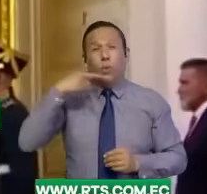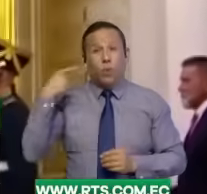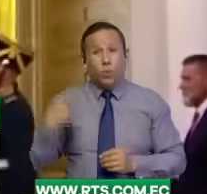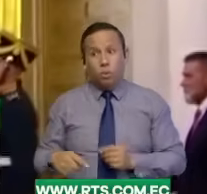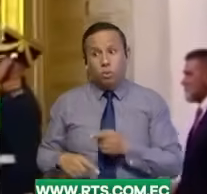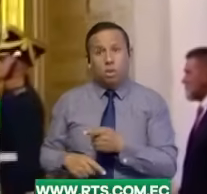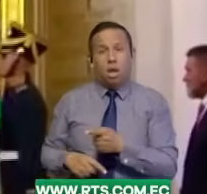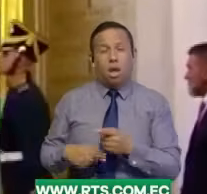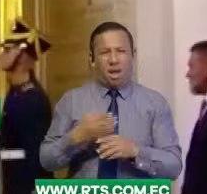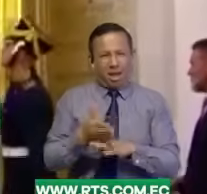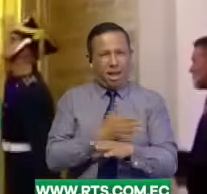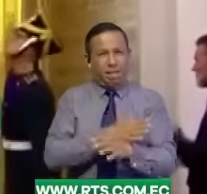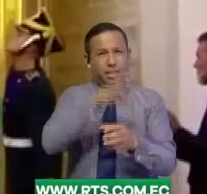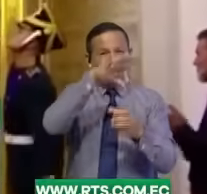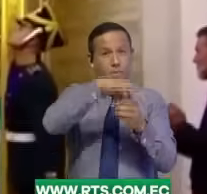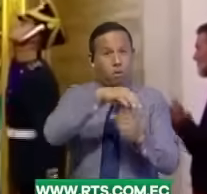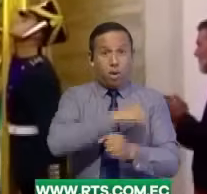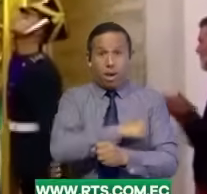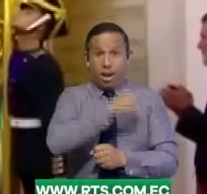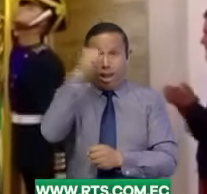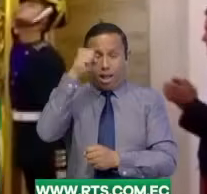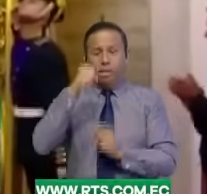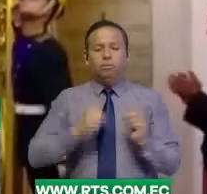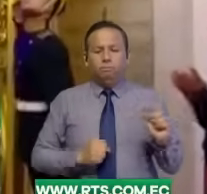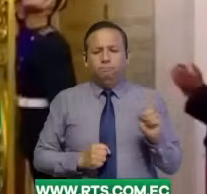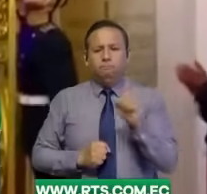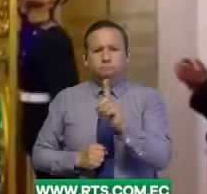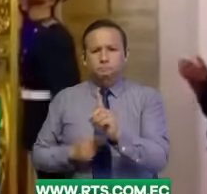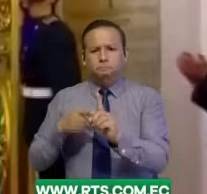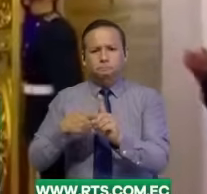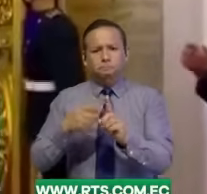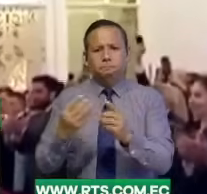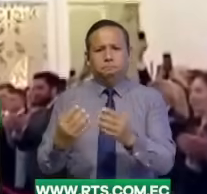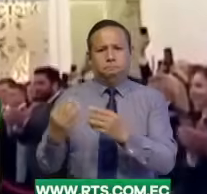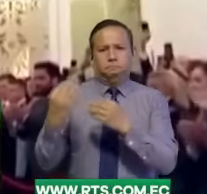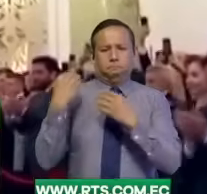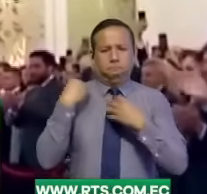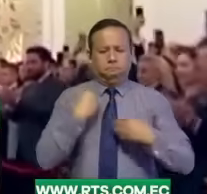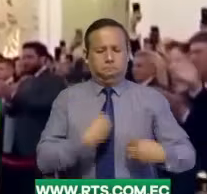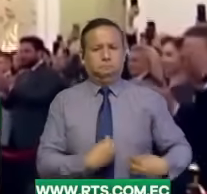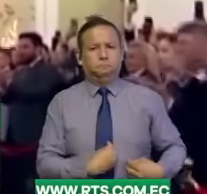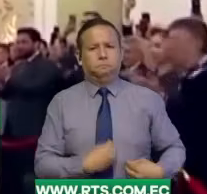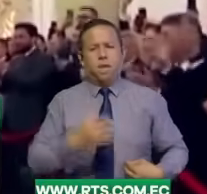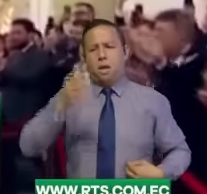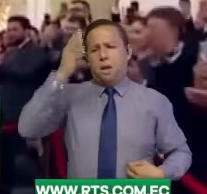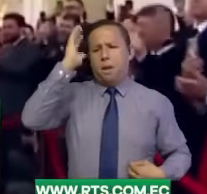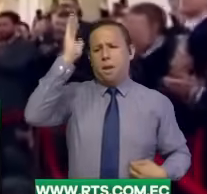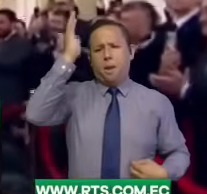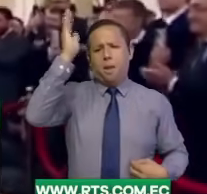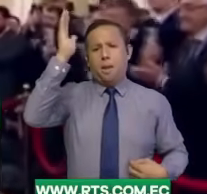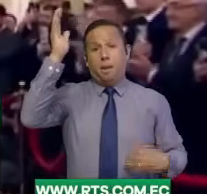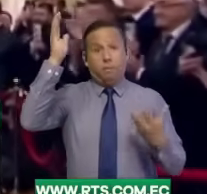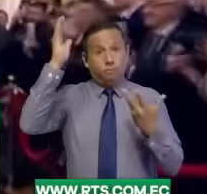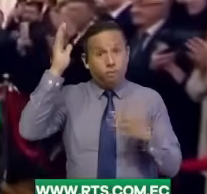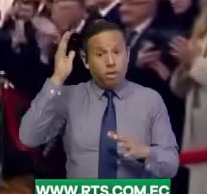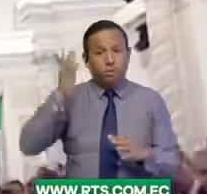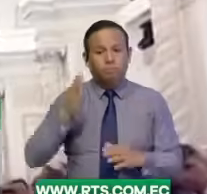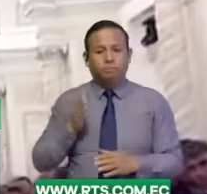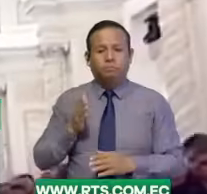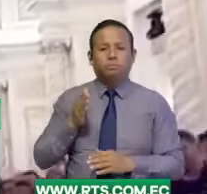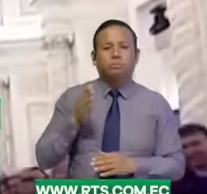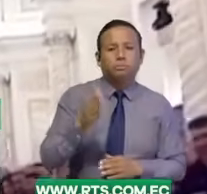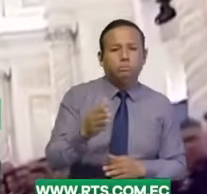el juramento, Putin ofreció un discurso. Concluida la ceremonia, el presidente salió a la plaza de la catedral y saludó